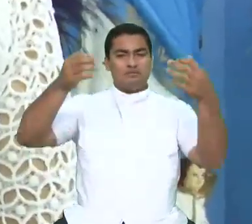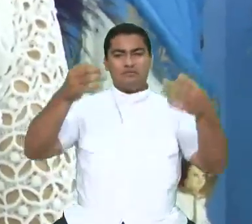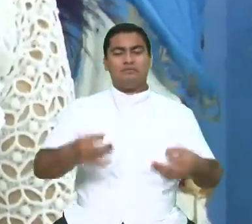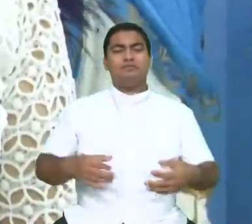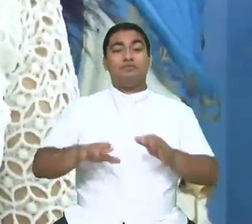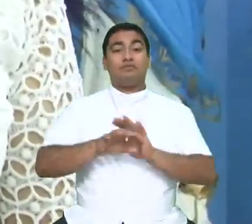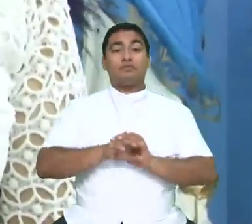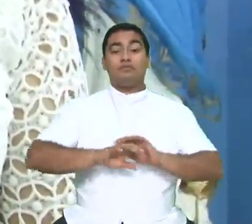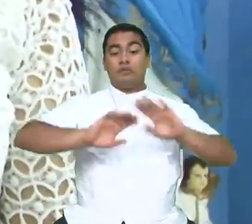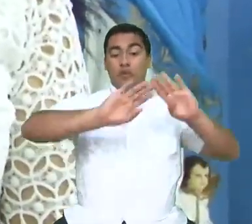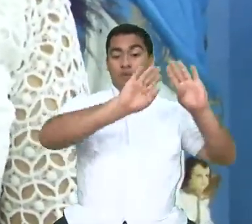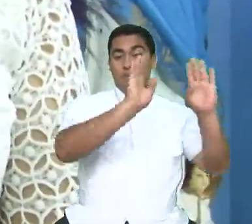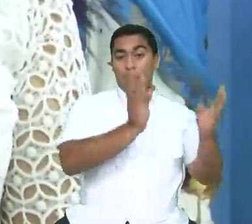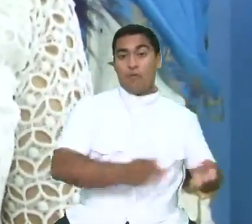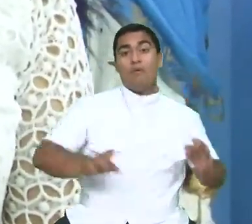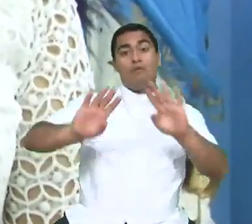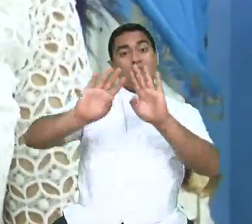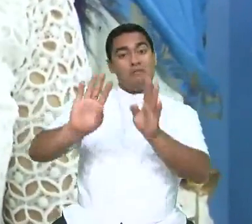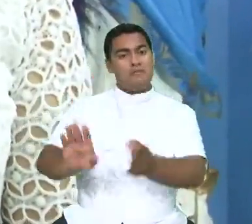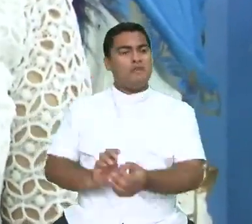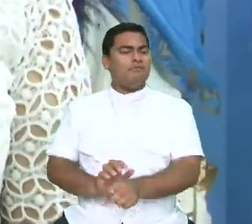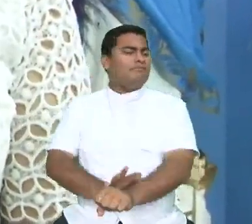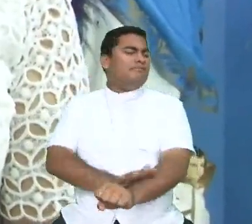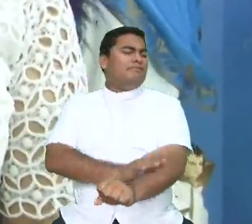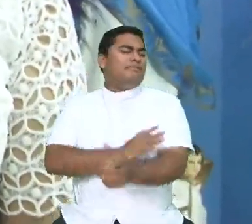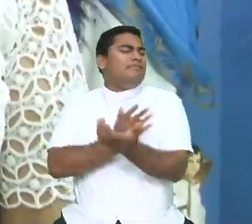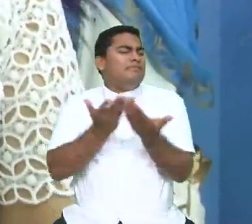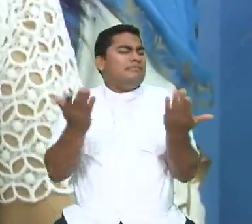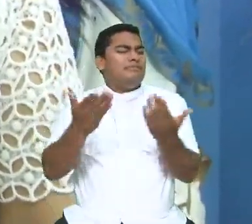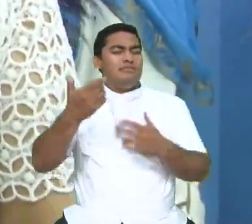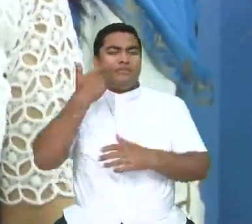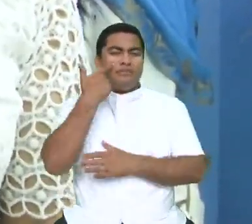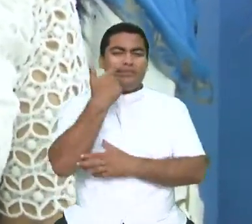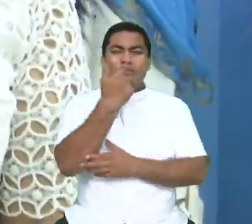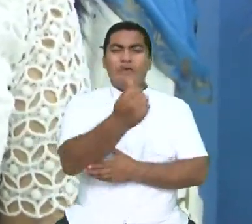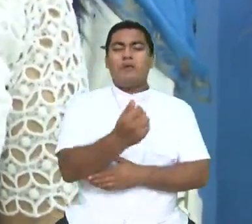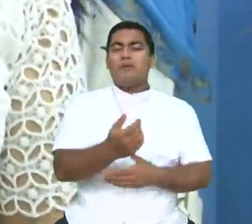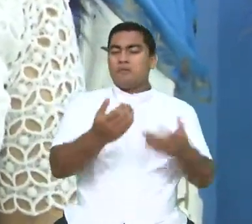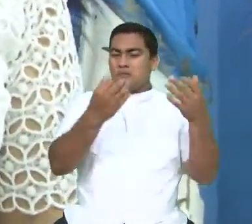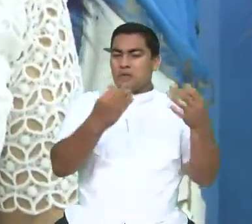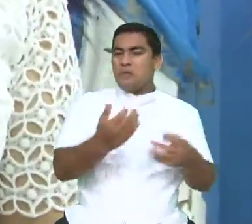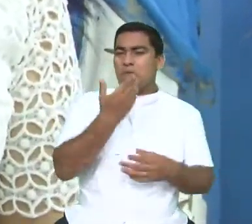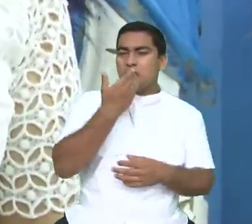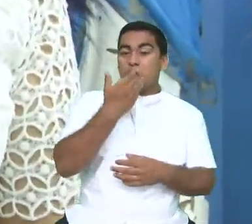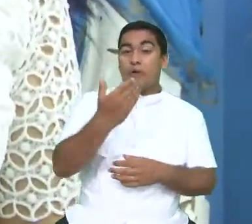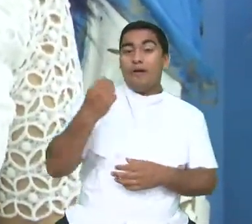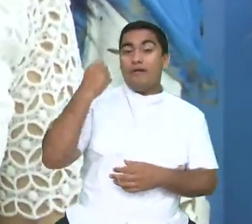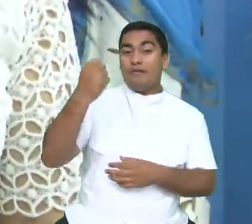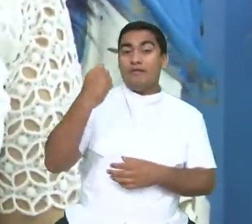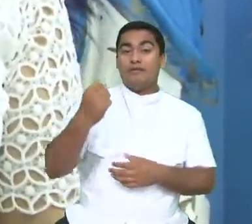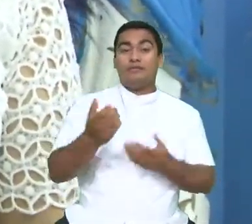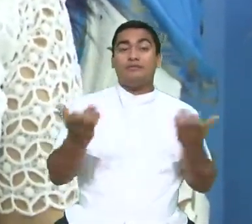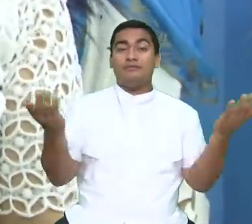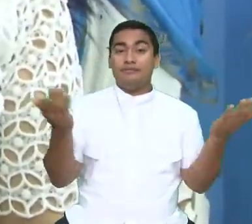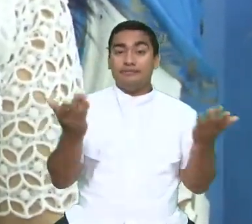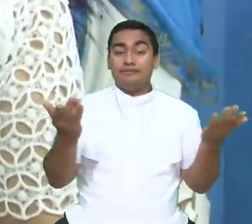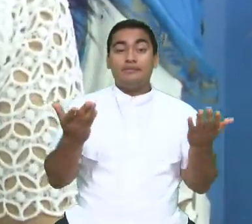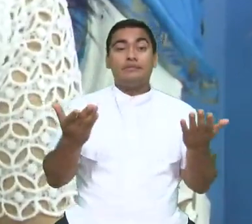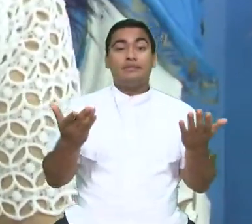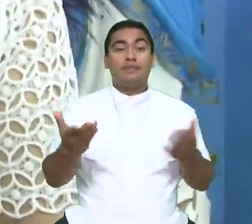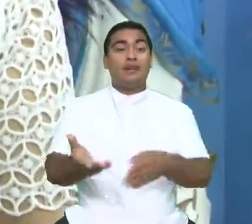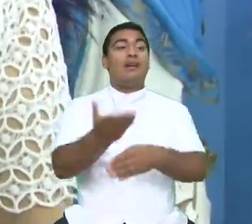nos sentimos reconocidas, honradas, prosperadas y en victoria. En salud hemos disminuido